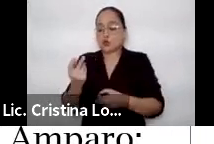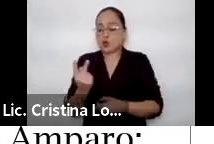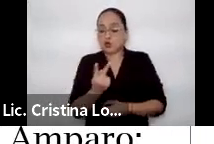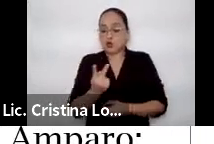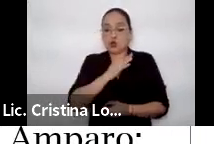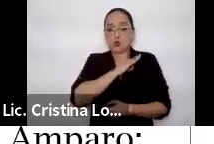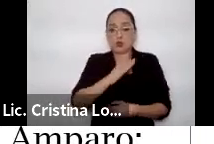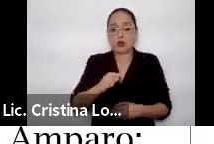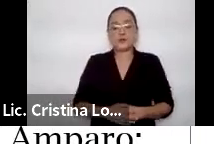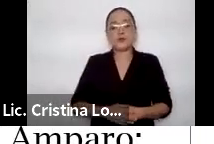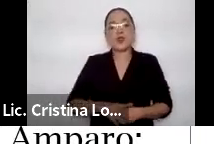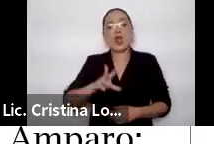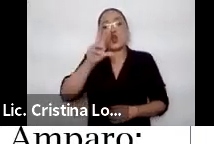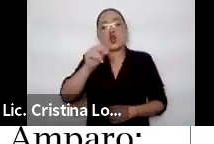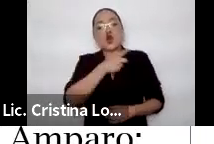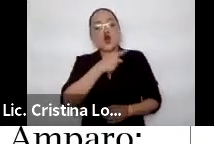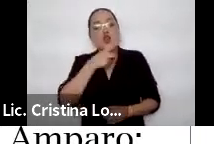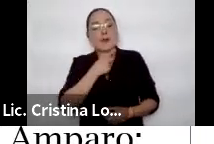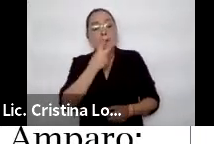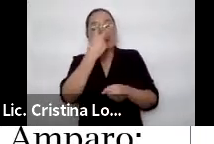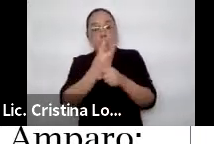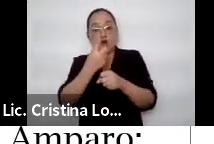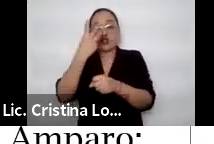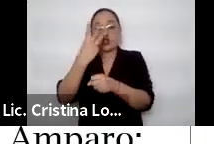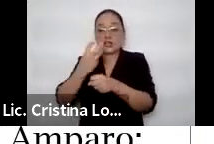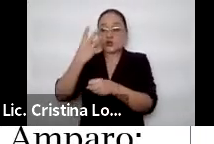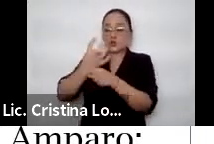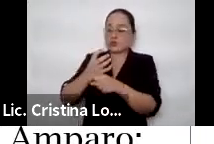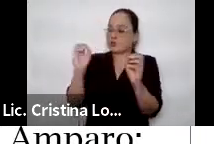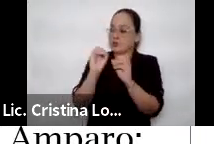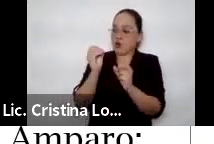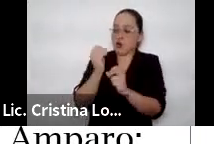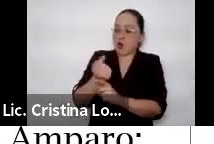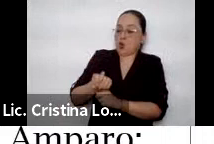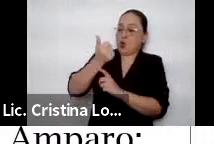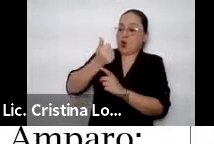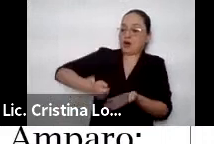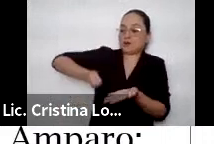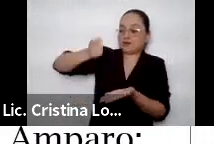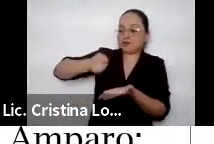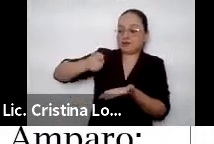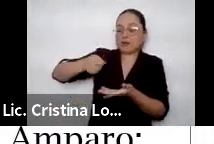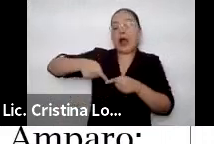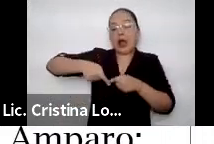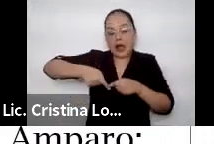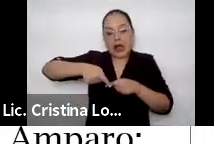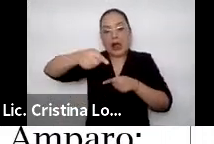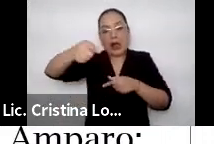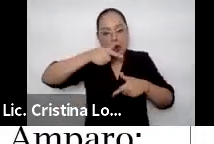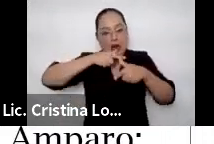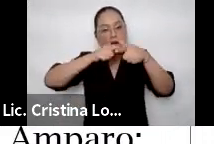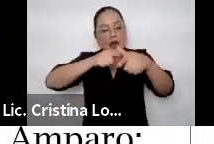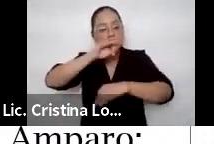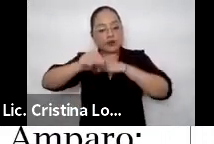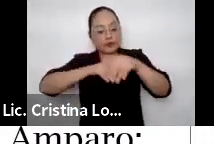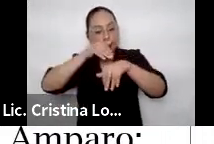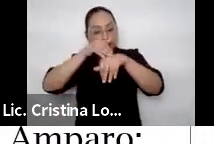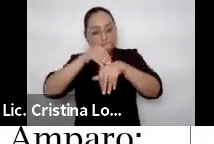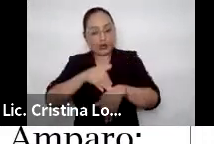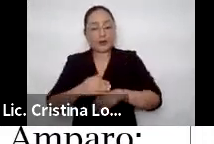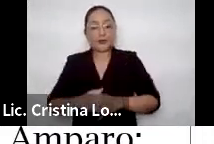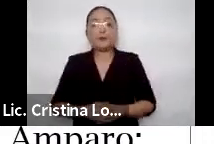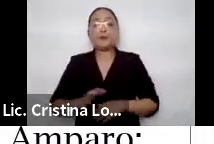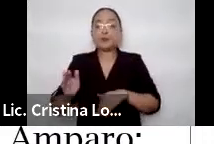necesita reiterarse los criterios para que puedan llegar a ser obligatorios. Únicamente es